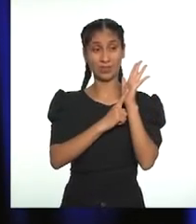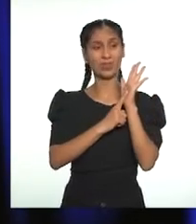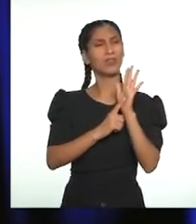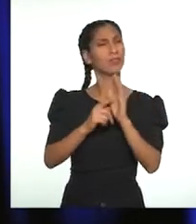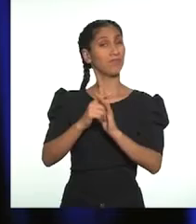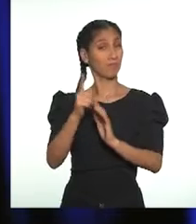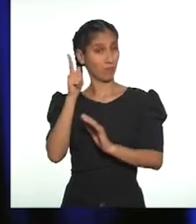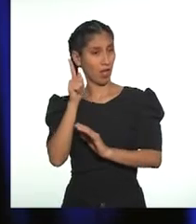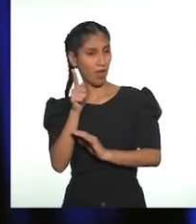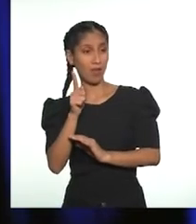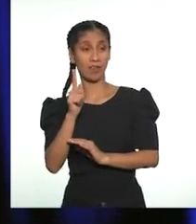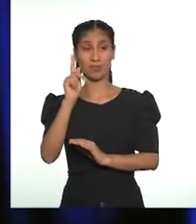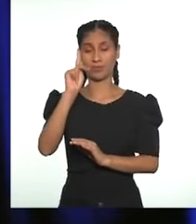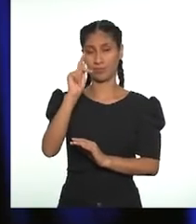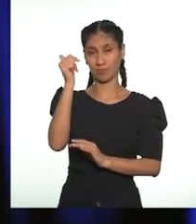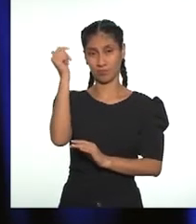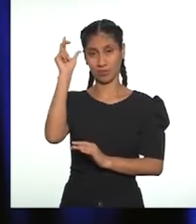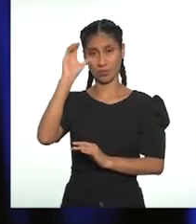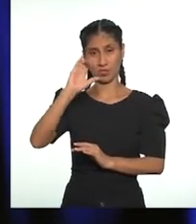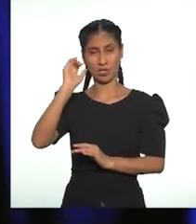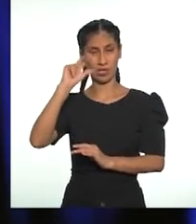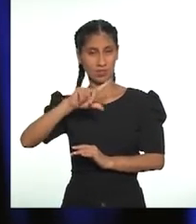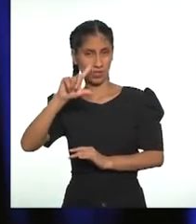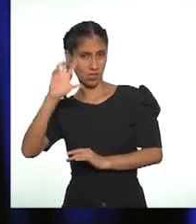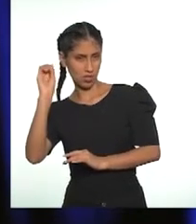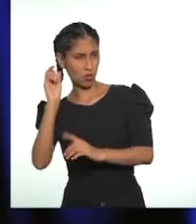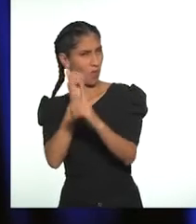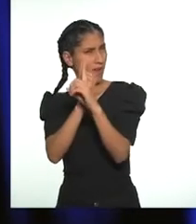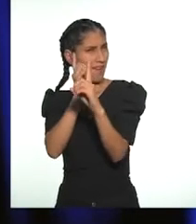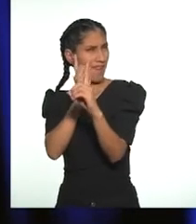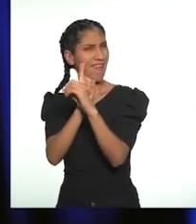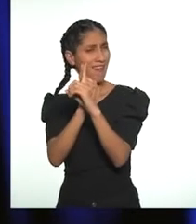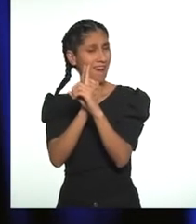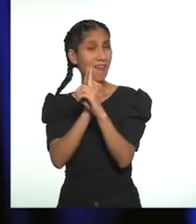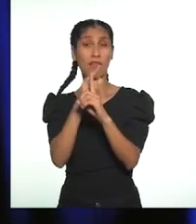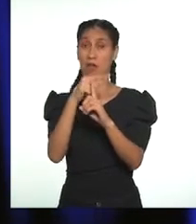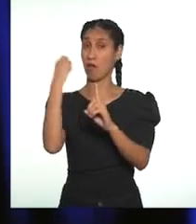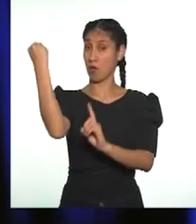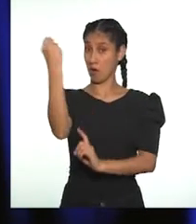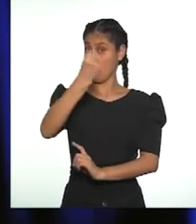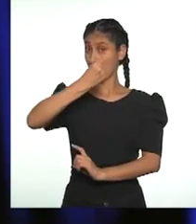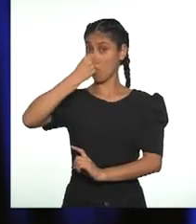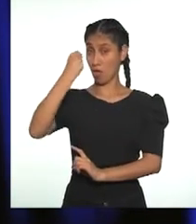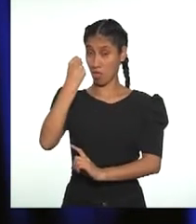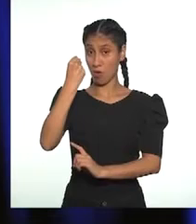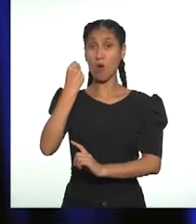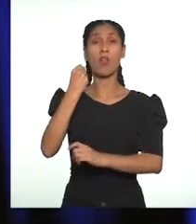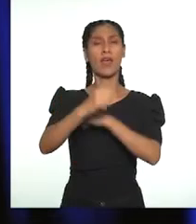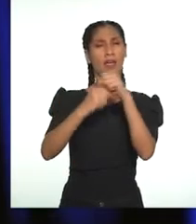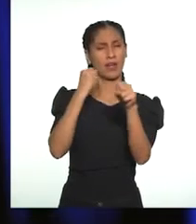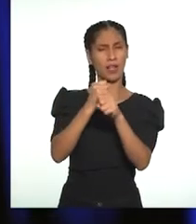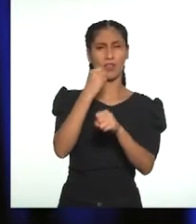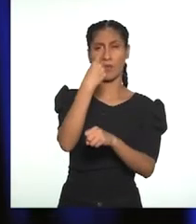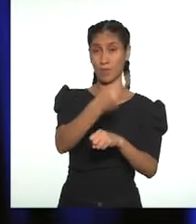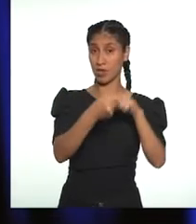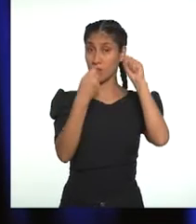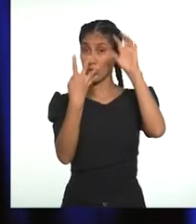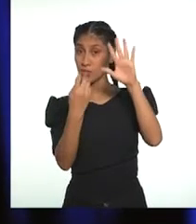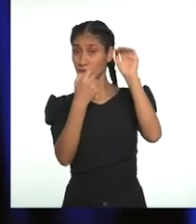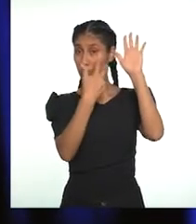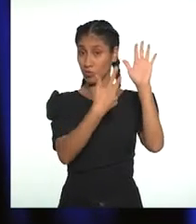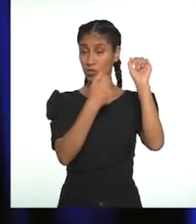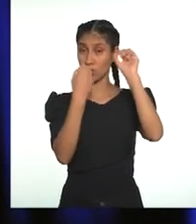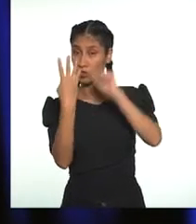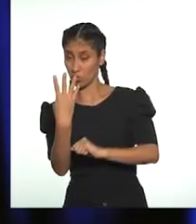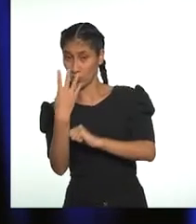es Fiel Cancillo, del escritor pucallpino Jorge Nájar, ganador del Premio Copé de 1984